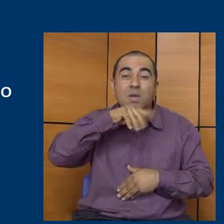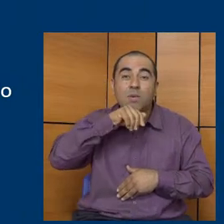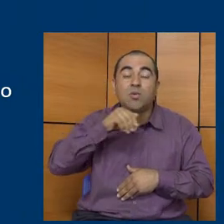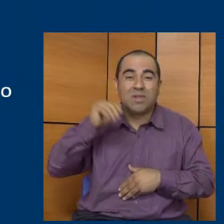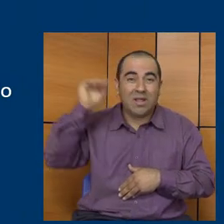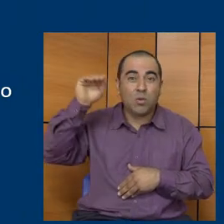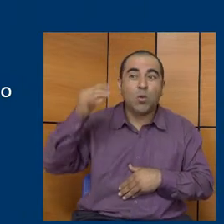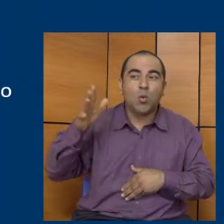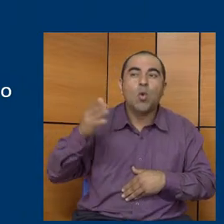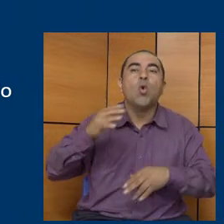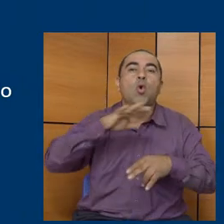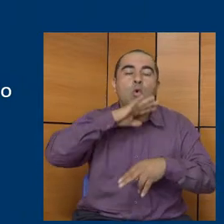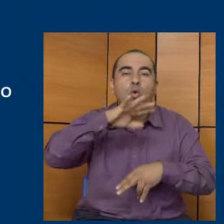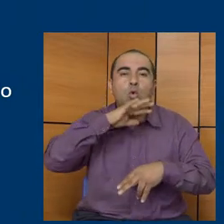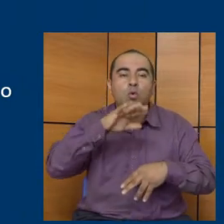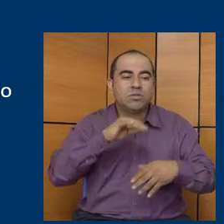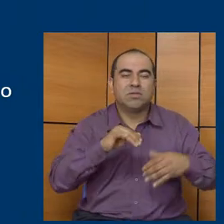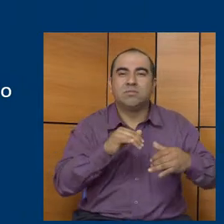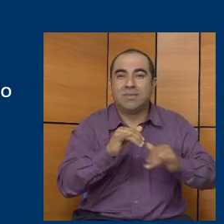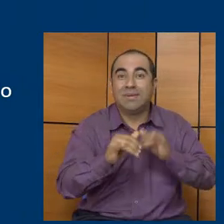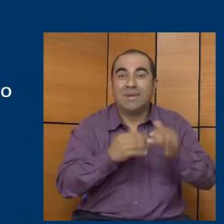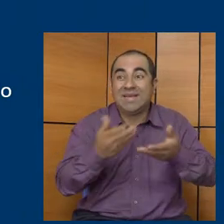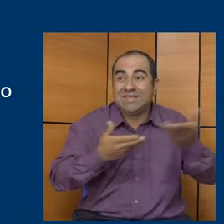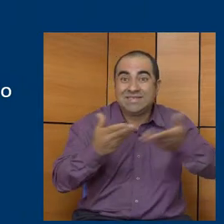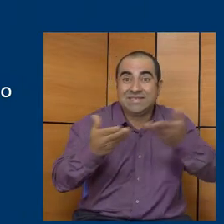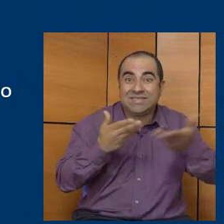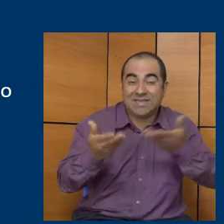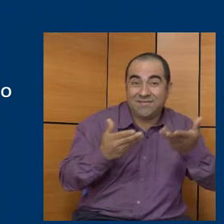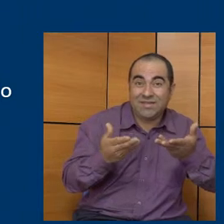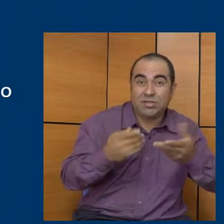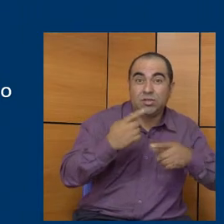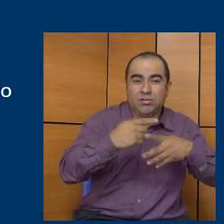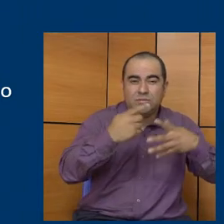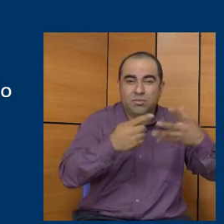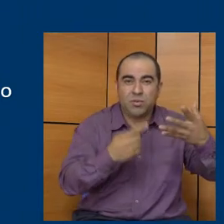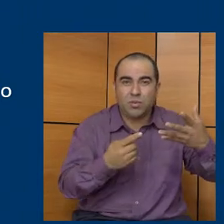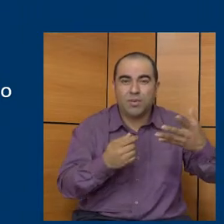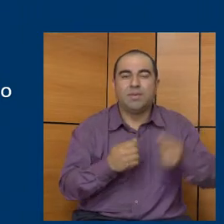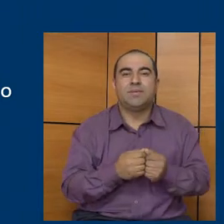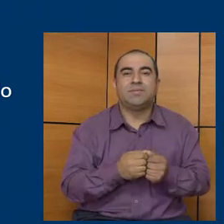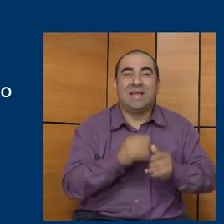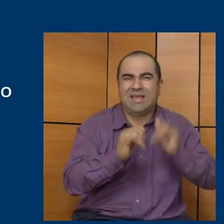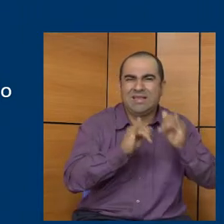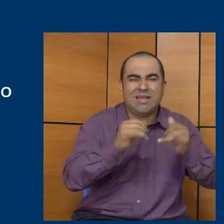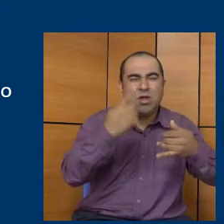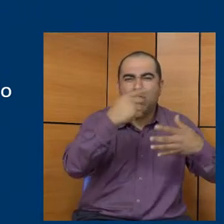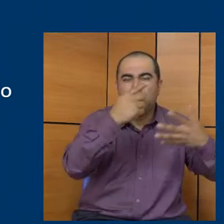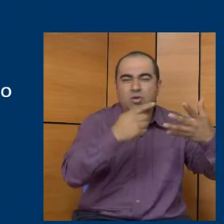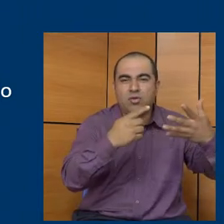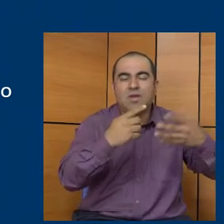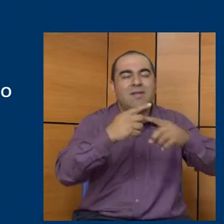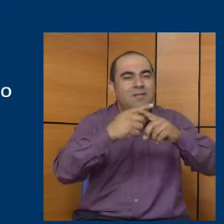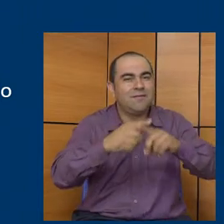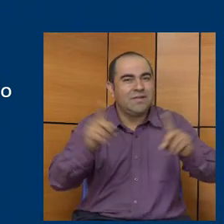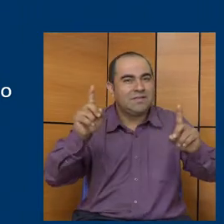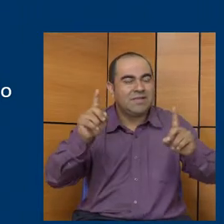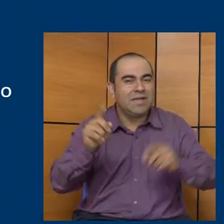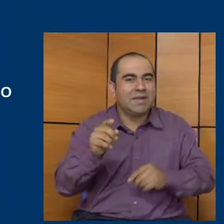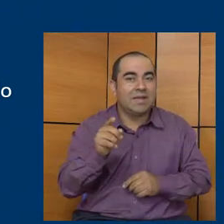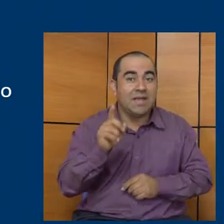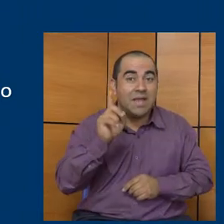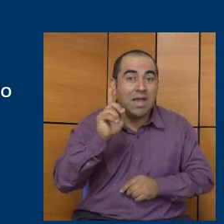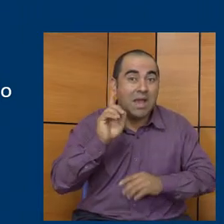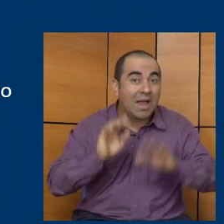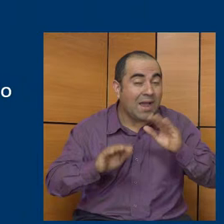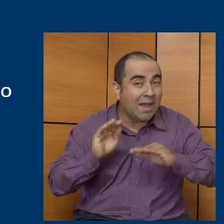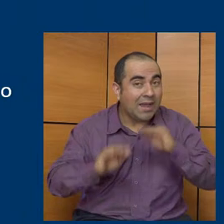electrónicos. También un poco lo que hemos visto, ¿no? No todos los servicios electrónicos son iguales. Tenemos que diferenciar entre los que en este